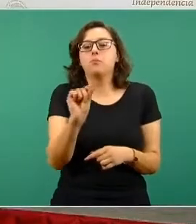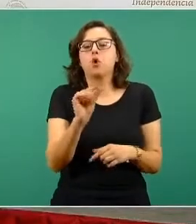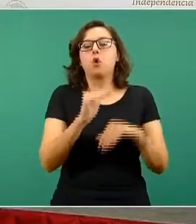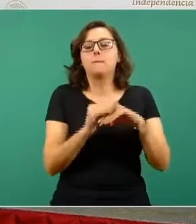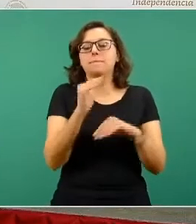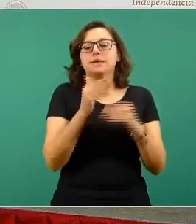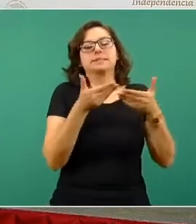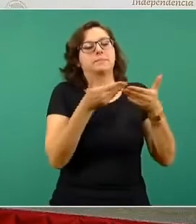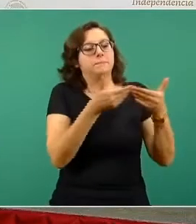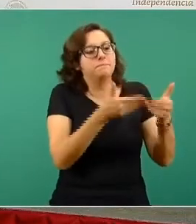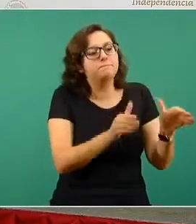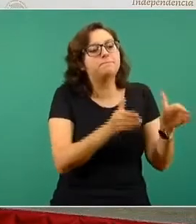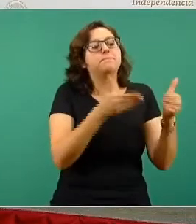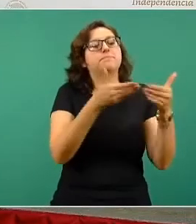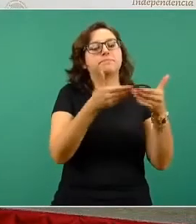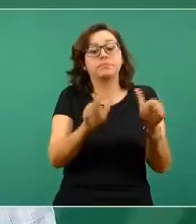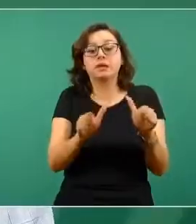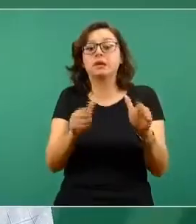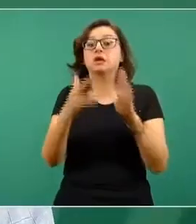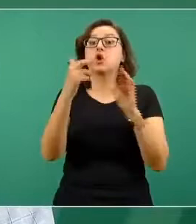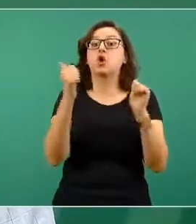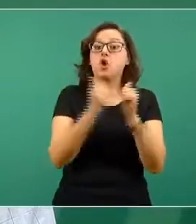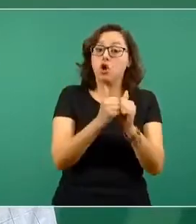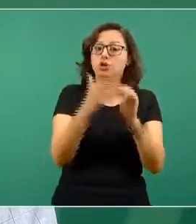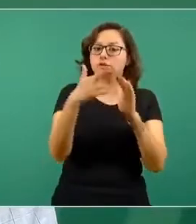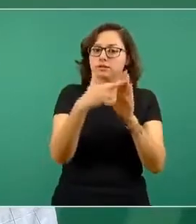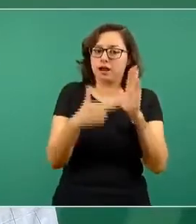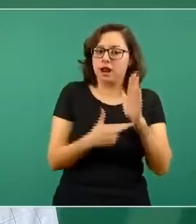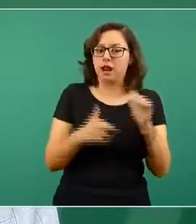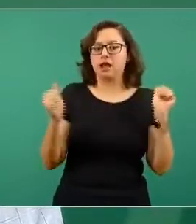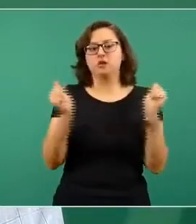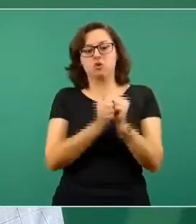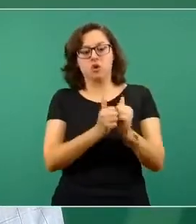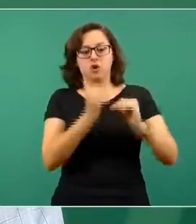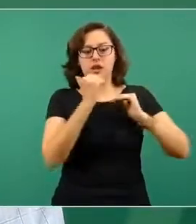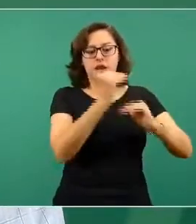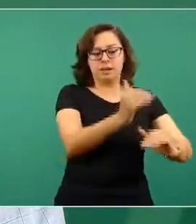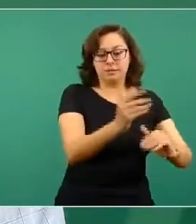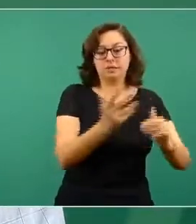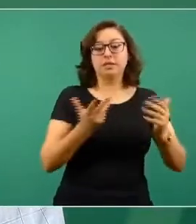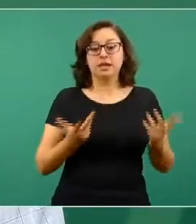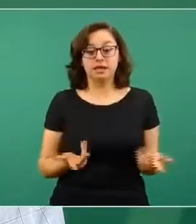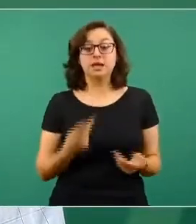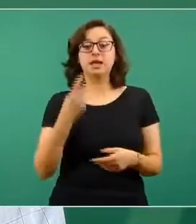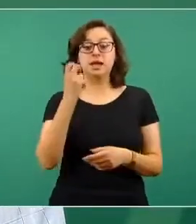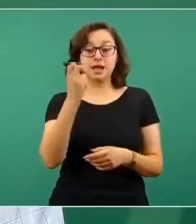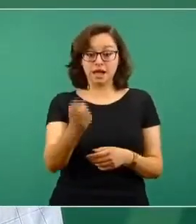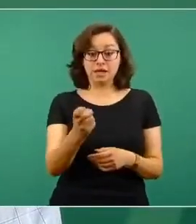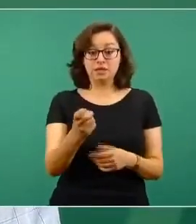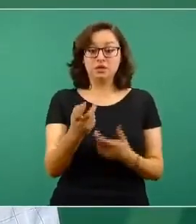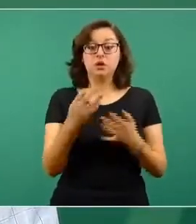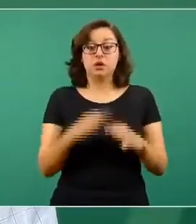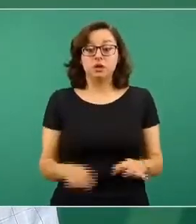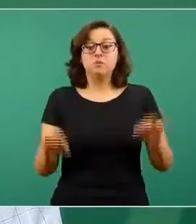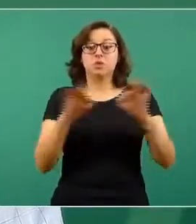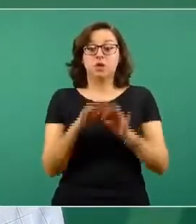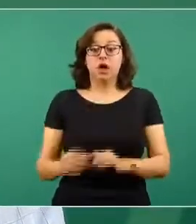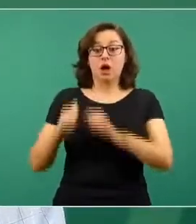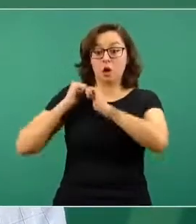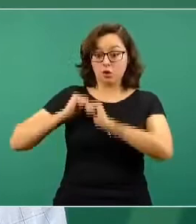realizar también ciertas actividades y bajo ciertas condiciones. Pero entonces ahí entra precisamente la